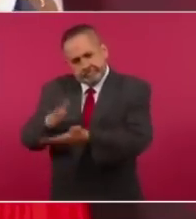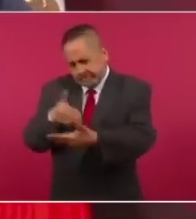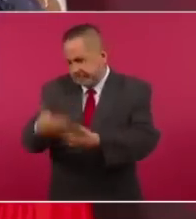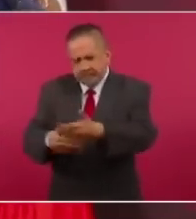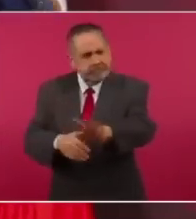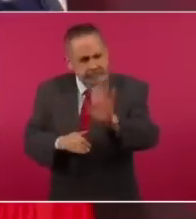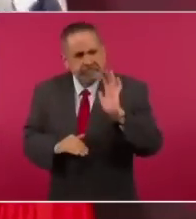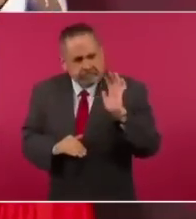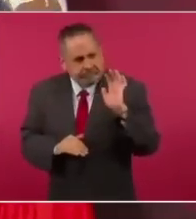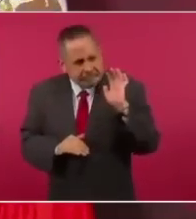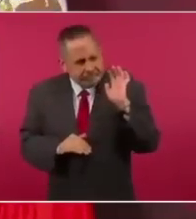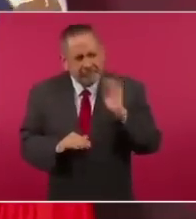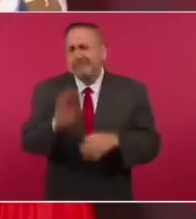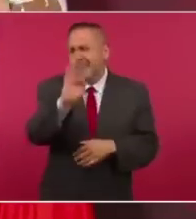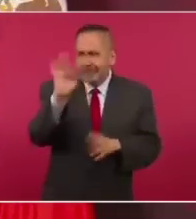puede ser.